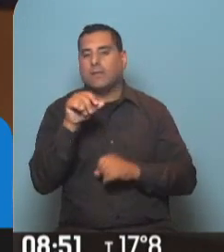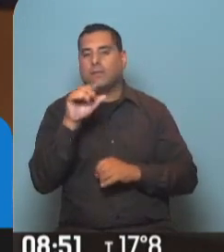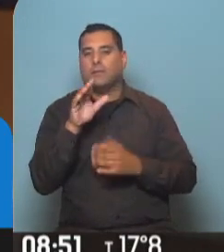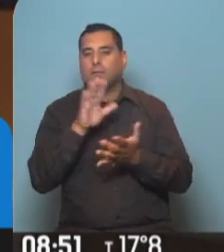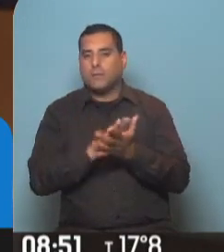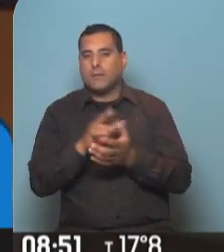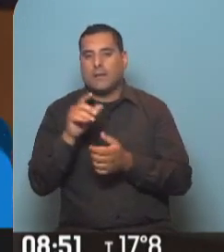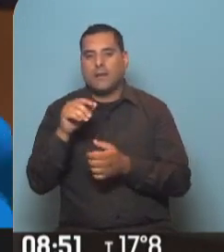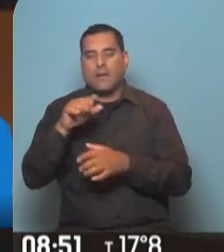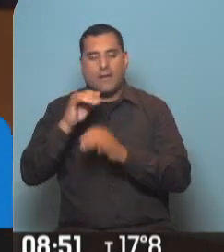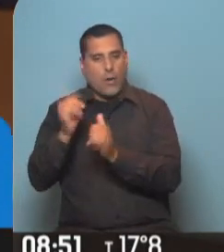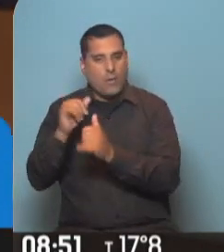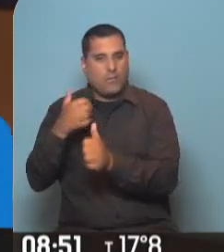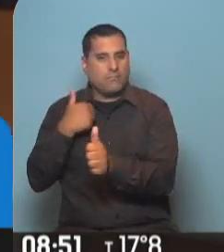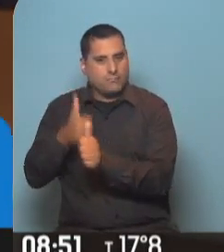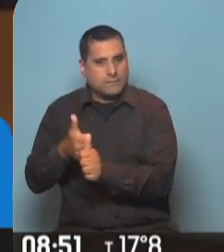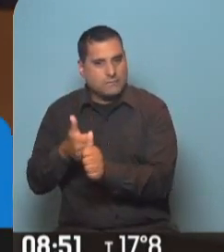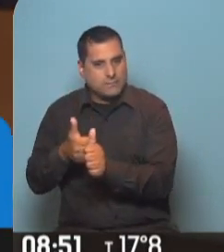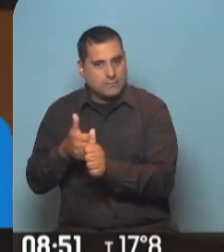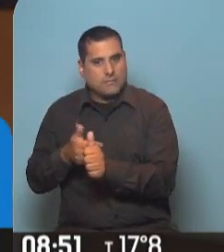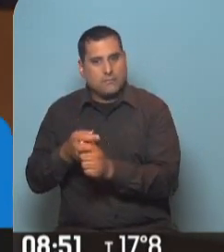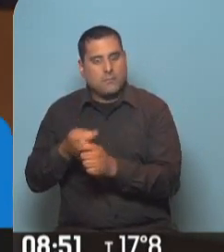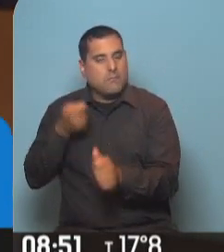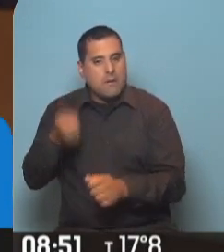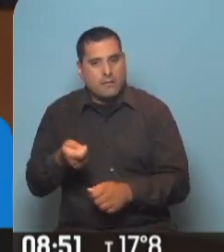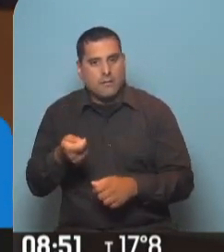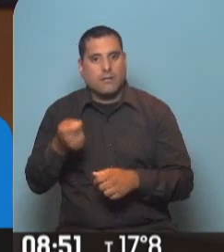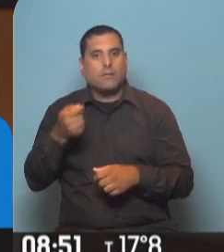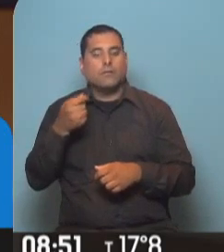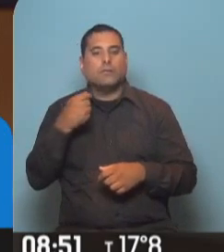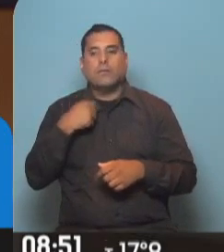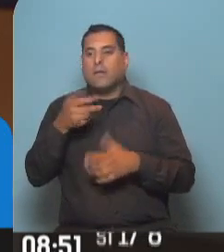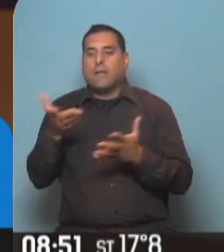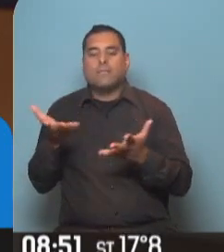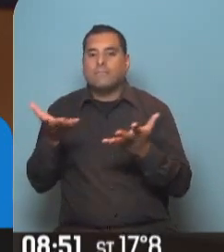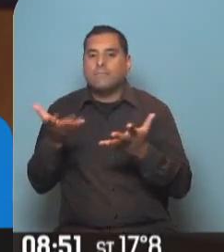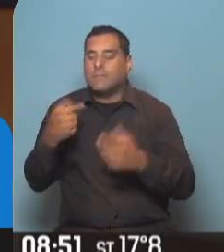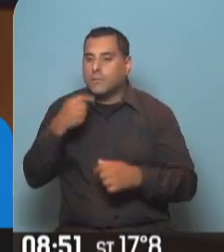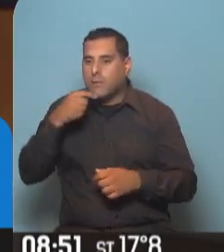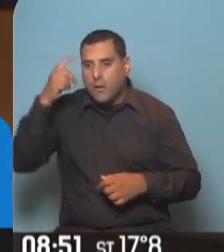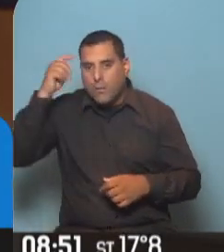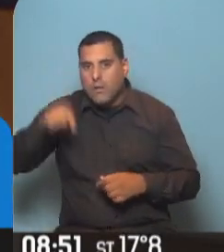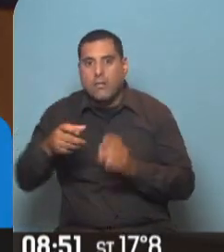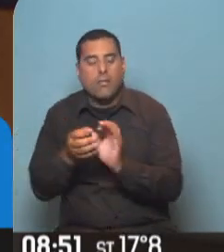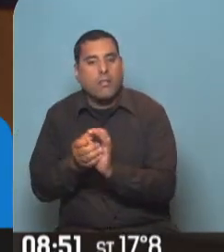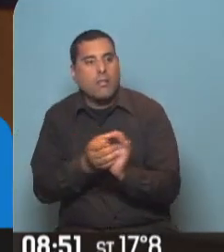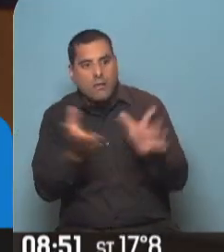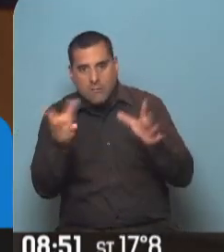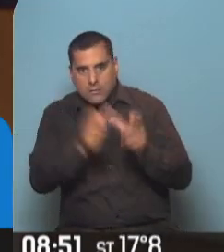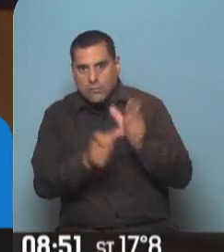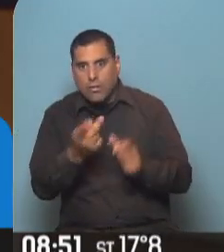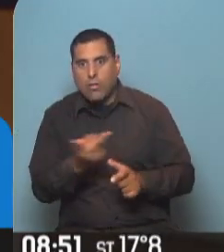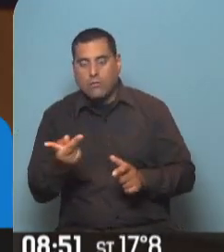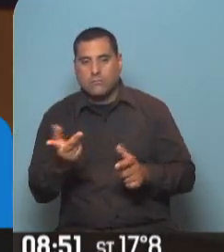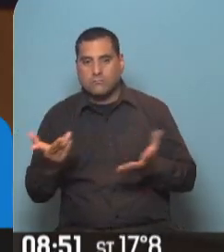que cuando esas cosas quedan impune no sólo se trata de la experiencia que pasó esta pobre chica y los familiares sino